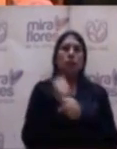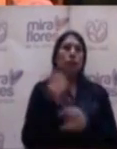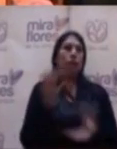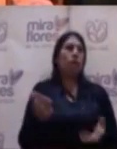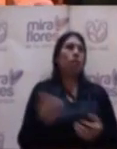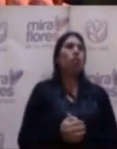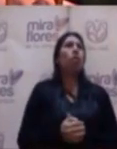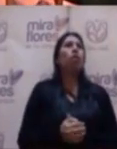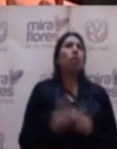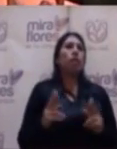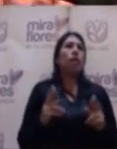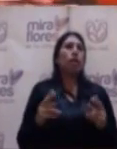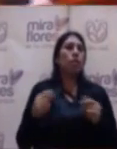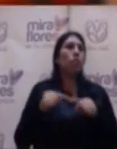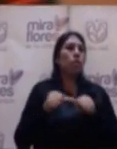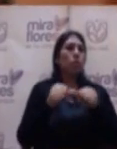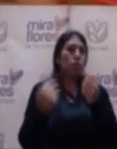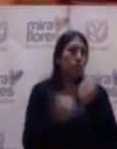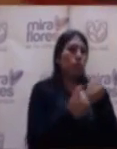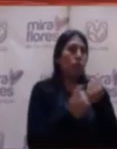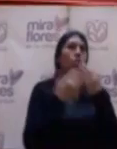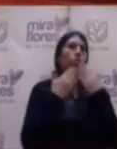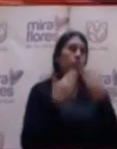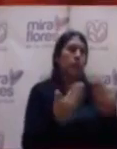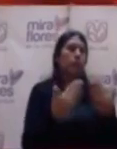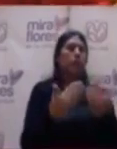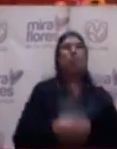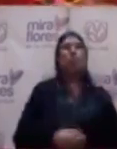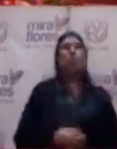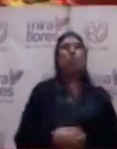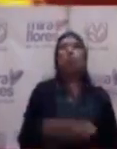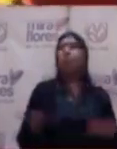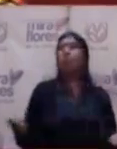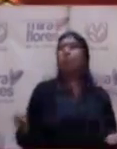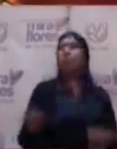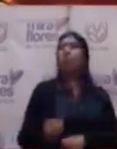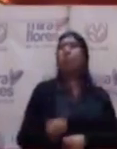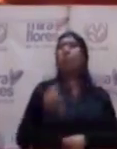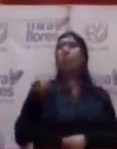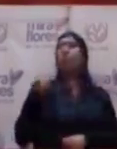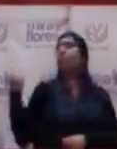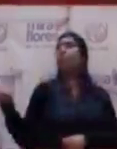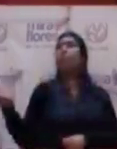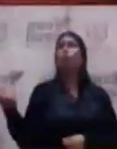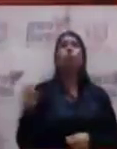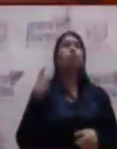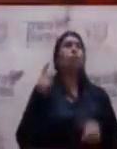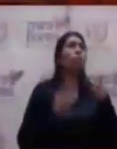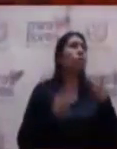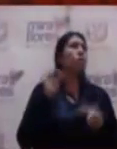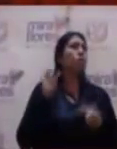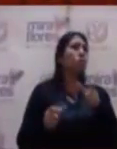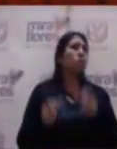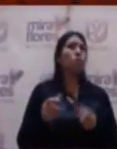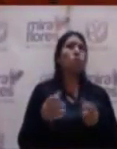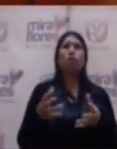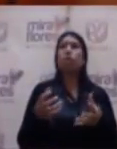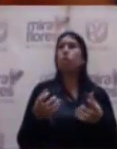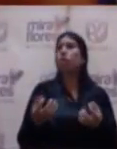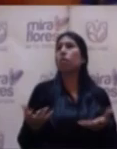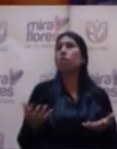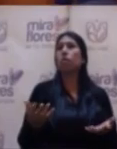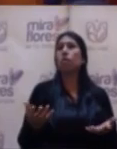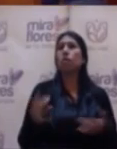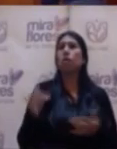nos sigas apoyando. Gracias. Muy bien, no sé si hay alguna otra intervención, algún otro regidor que quiera